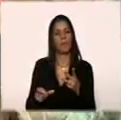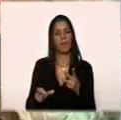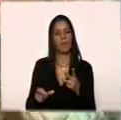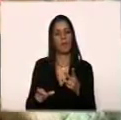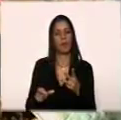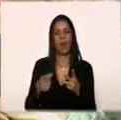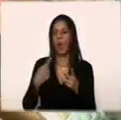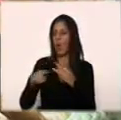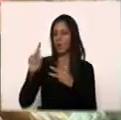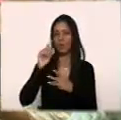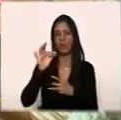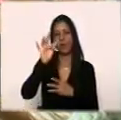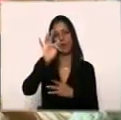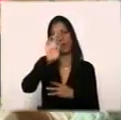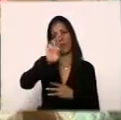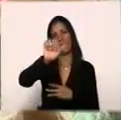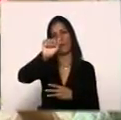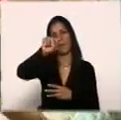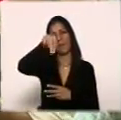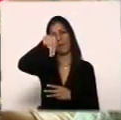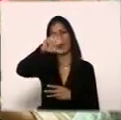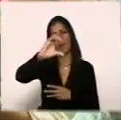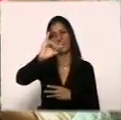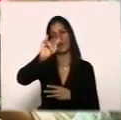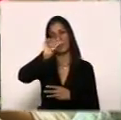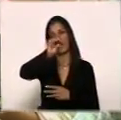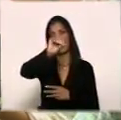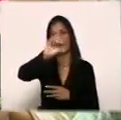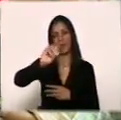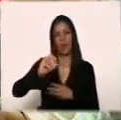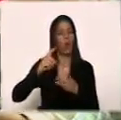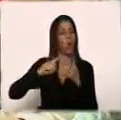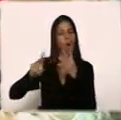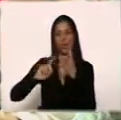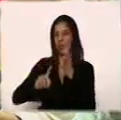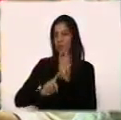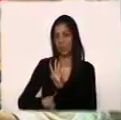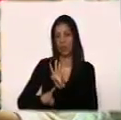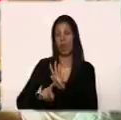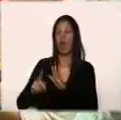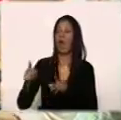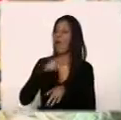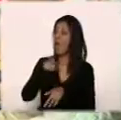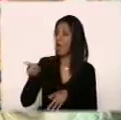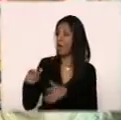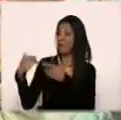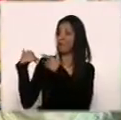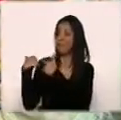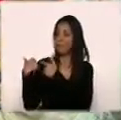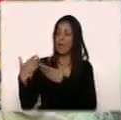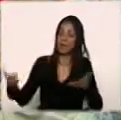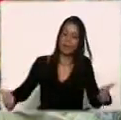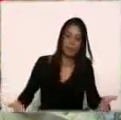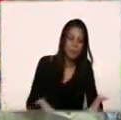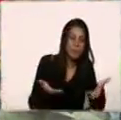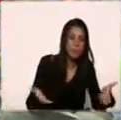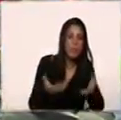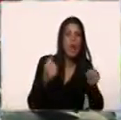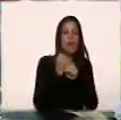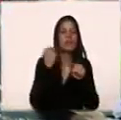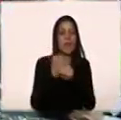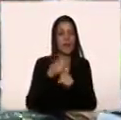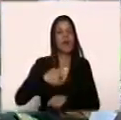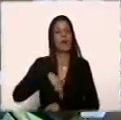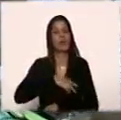Francisco Torrealba y hoy nuestro ministro Osvaldo Valle, quienes han continuado esta labor que